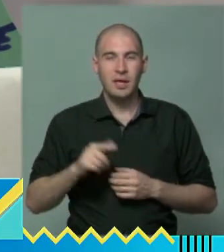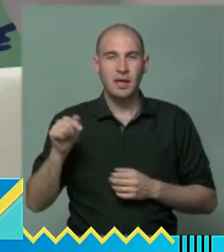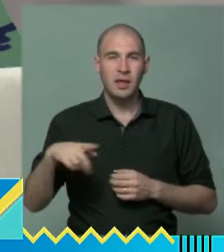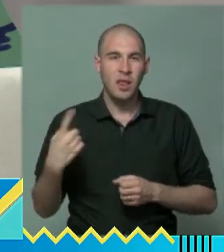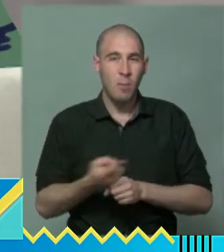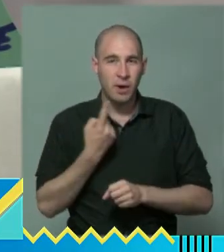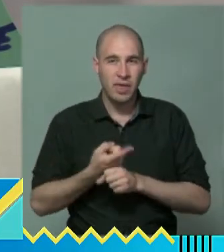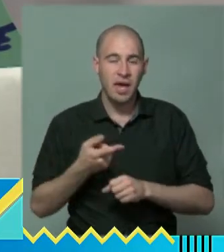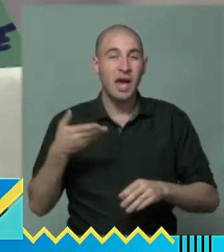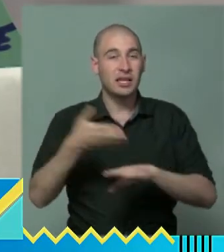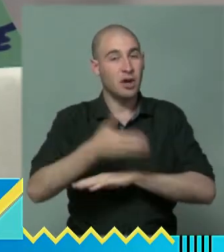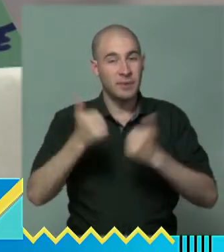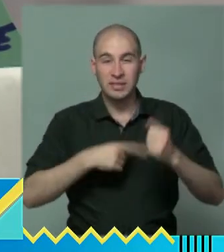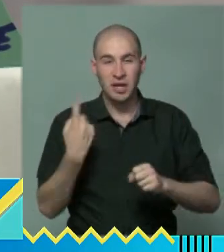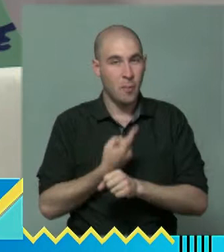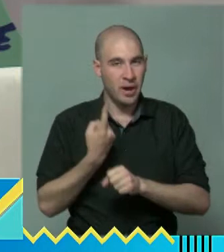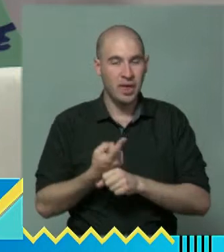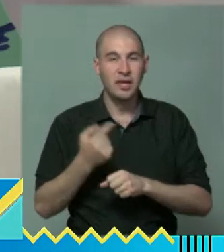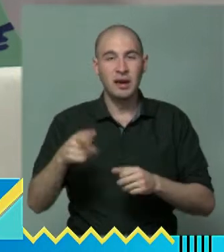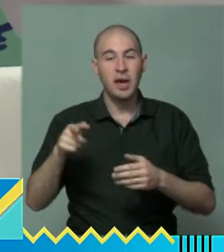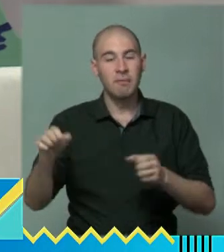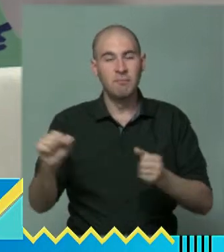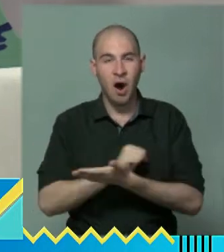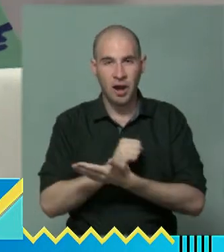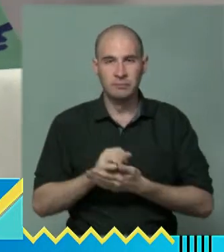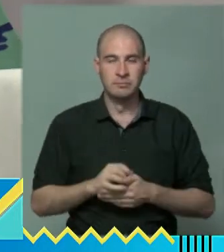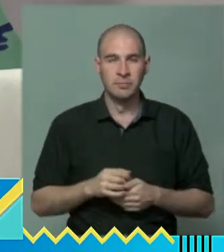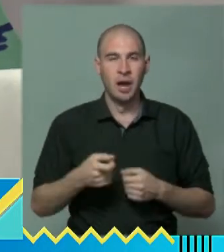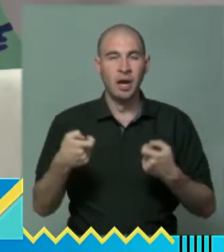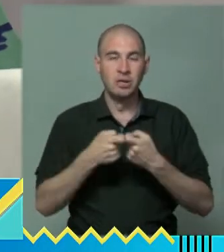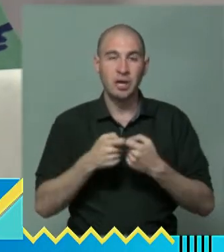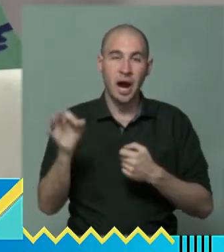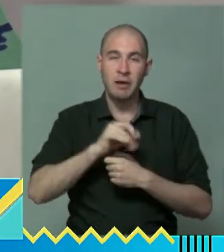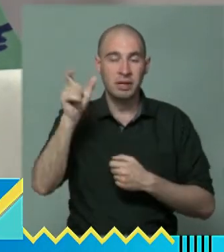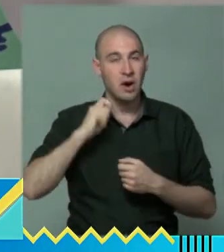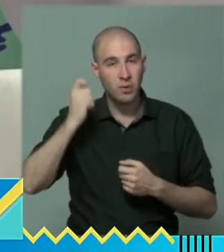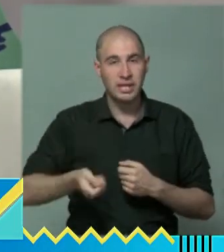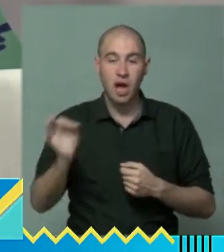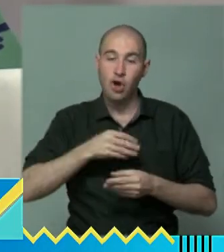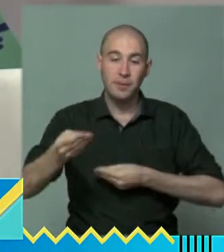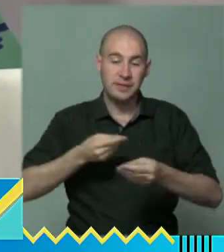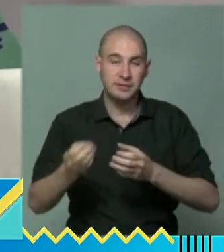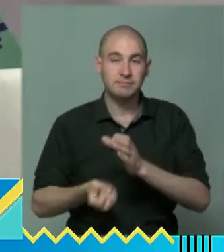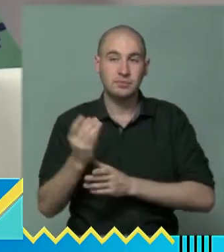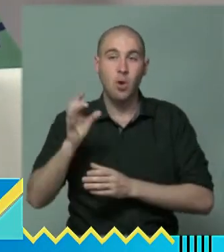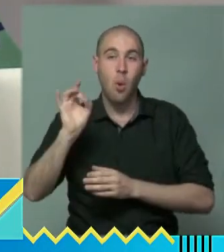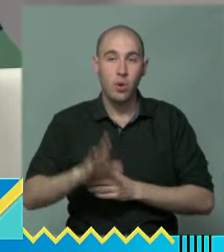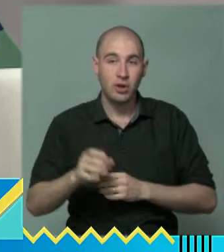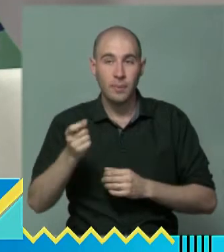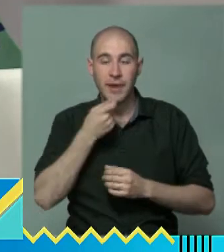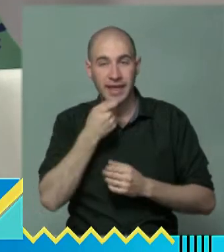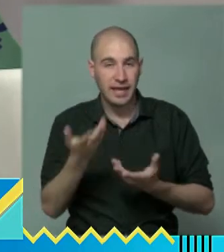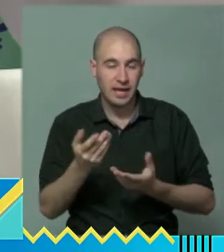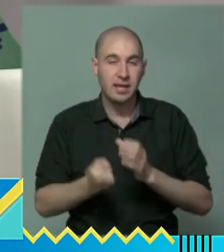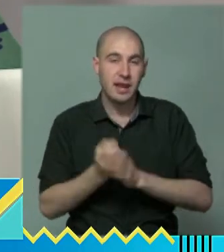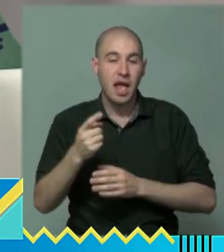imposibilidad de intervenir en licitaciones, la disolución, cuando la sociedad o la persona jurídica o la empresa se hubiese constituido al solo objeto de cometer